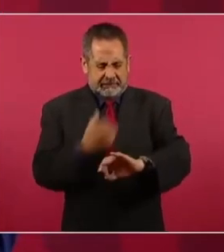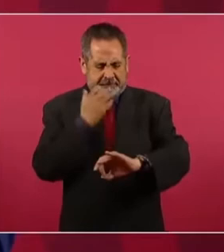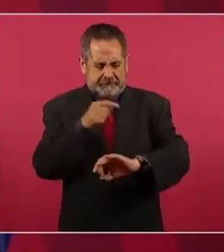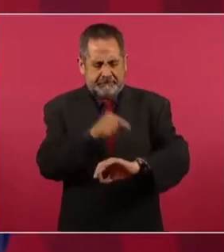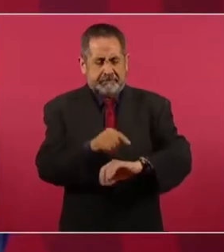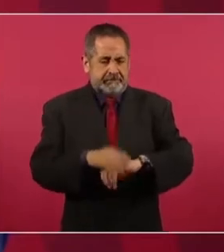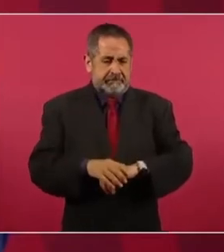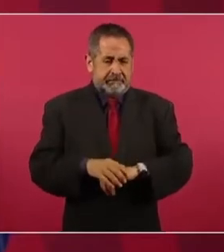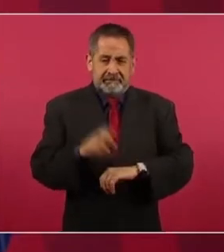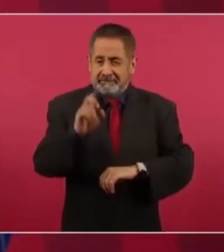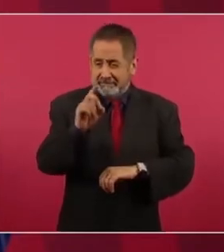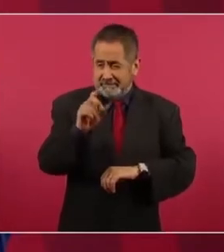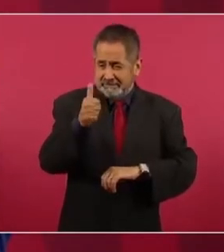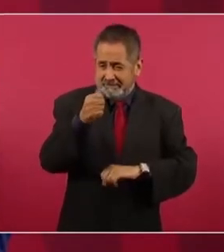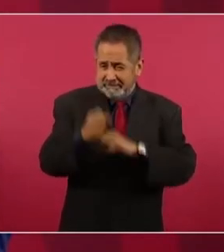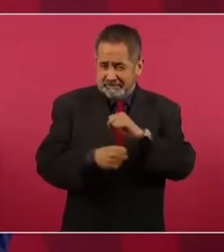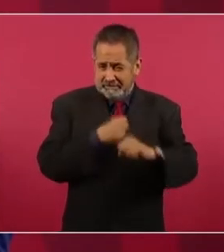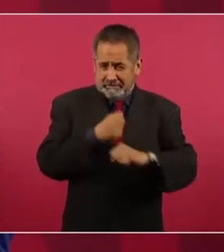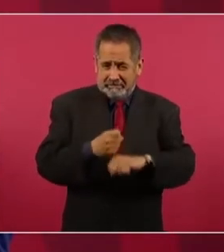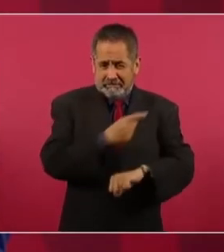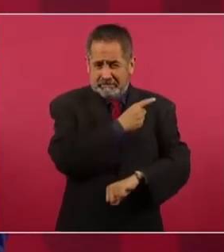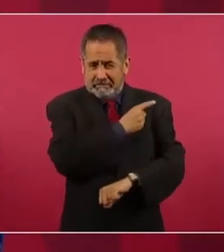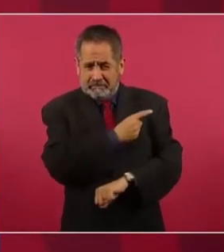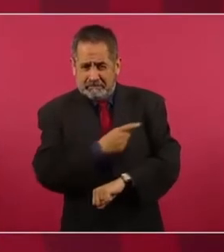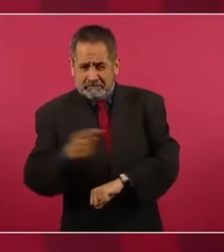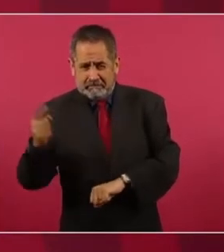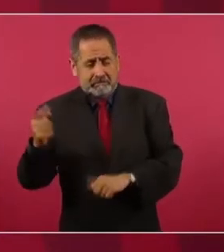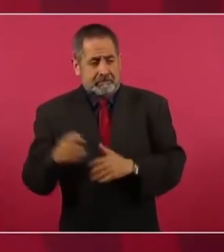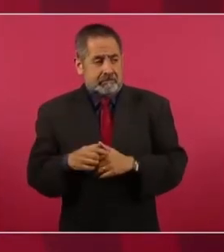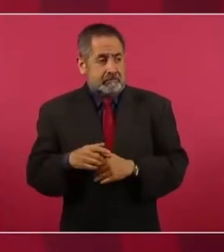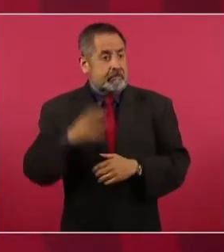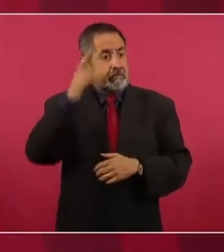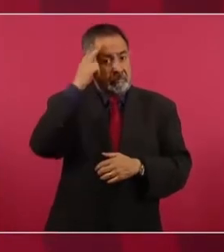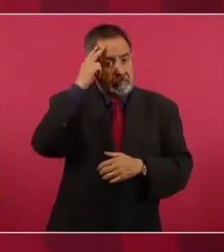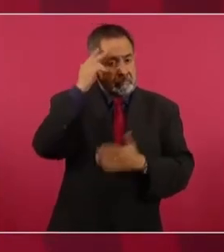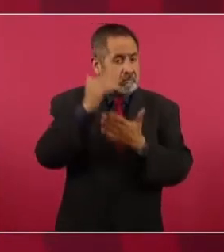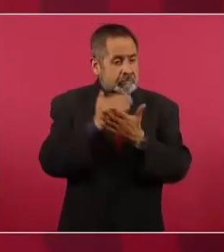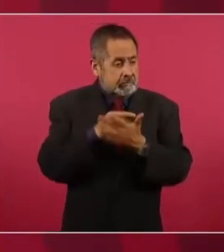Son 36 años, más que el porfiriato.